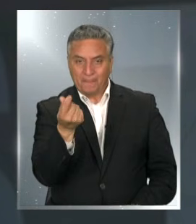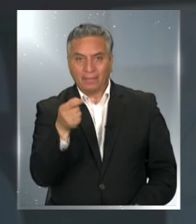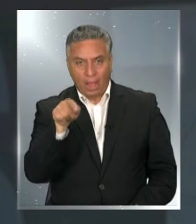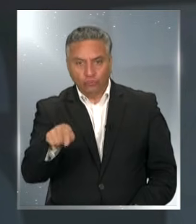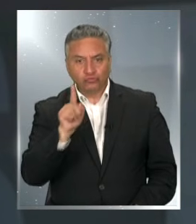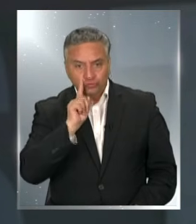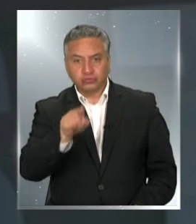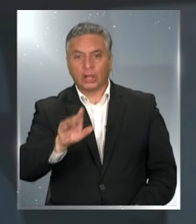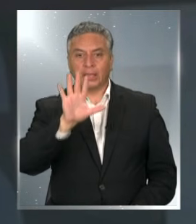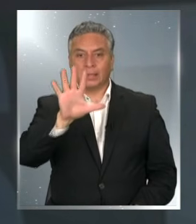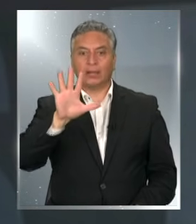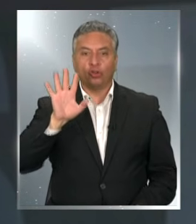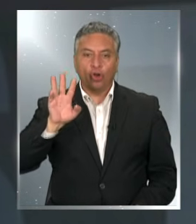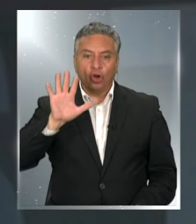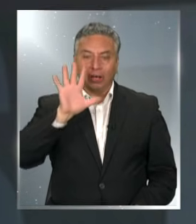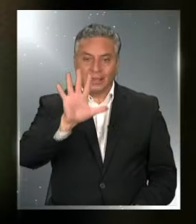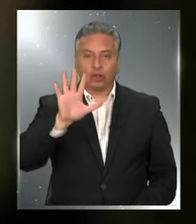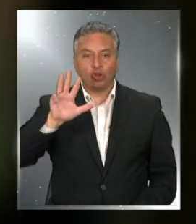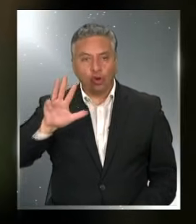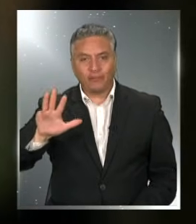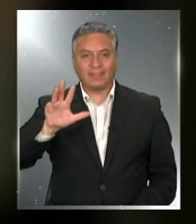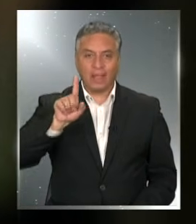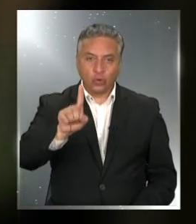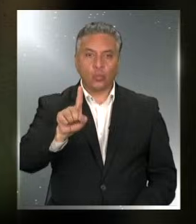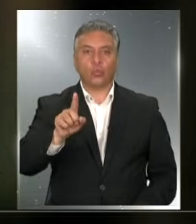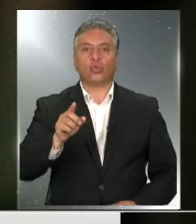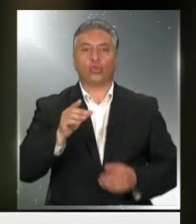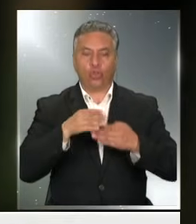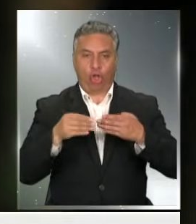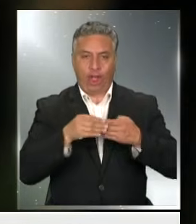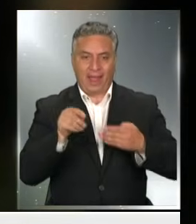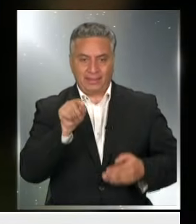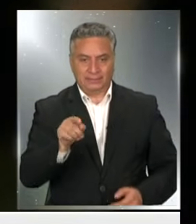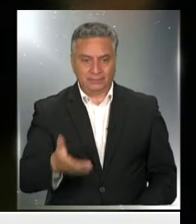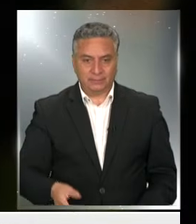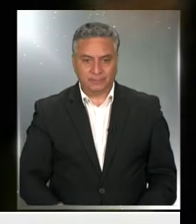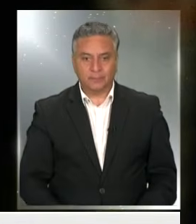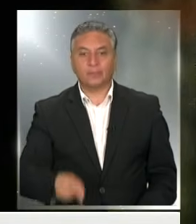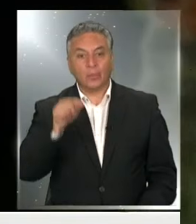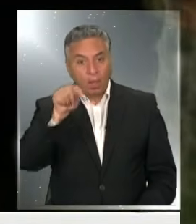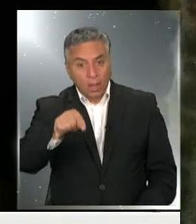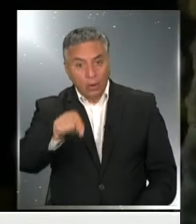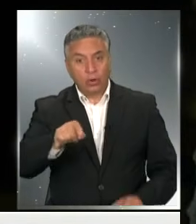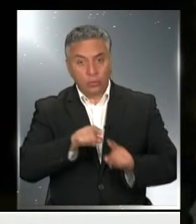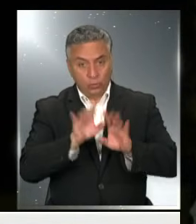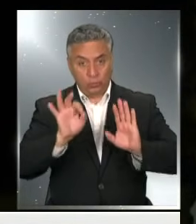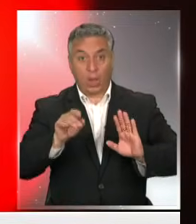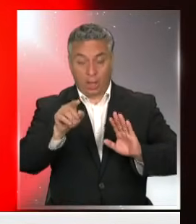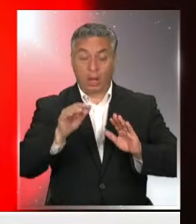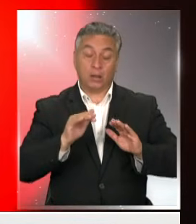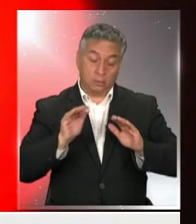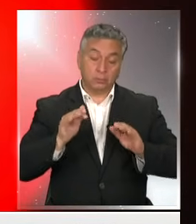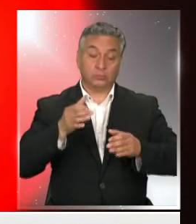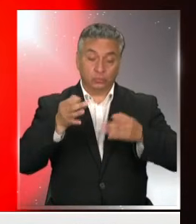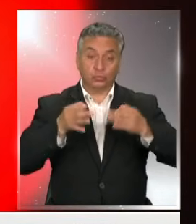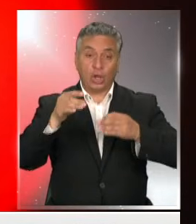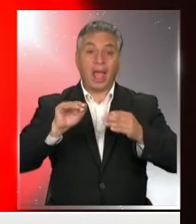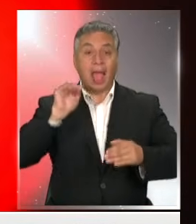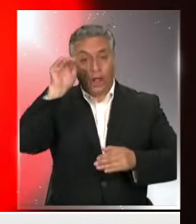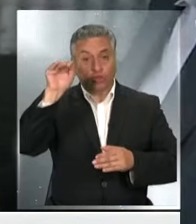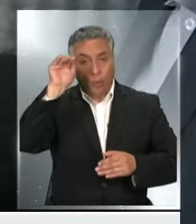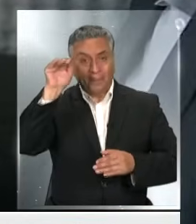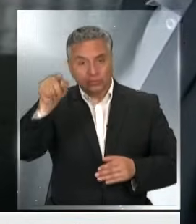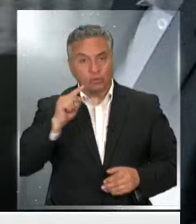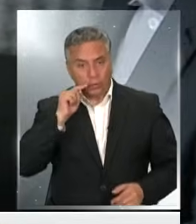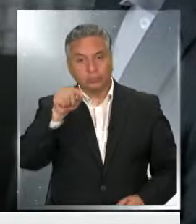y $591. Todos los detenidos fueron puestos a disposición del juzgado de garantía de alto auspicio, respecto de todo secreto de la prisión